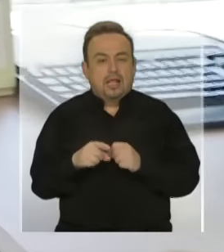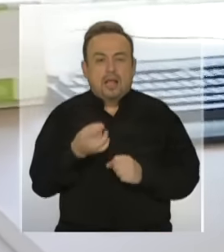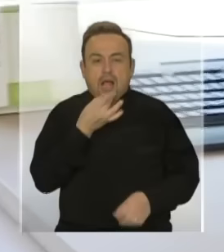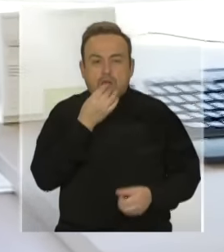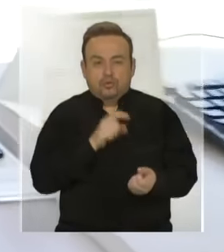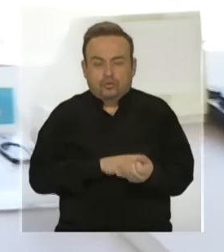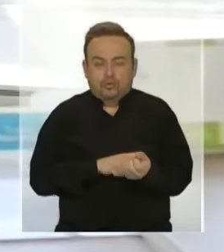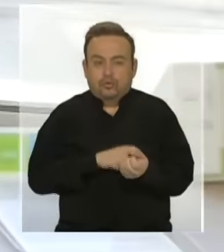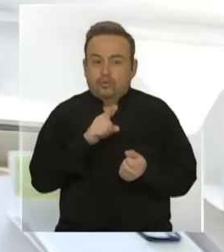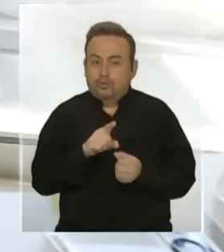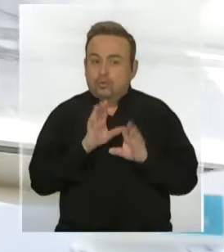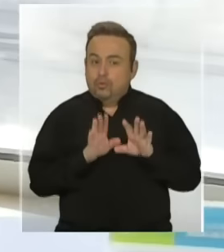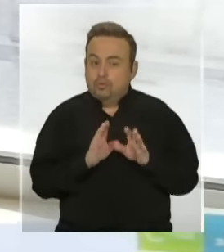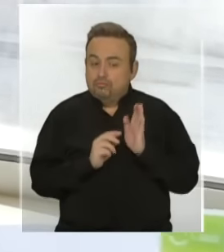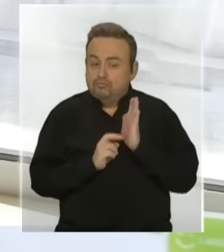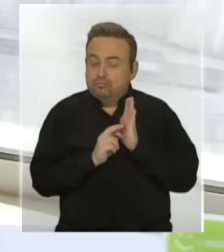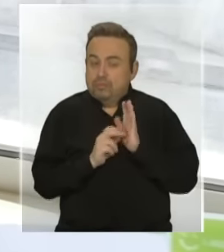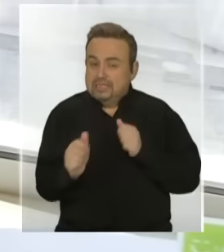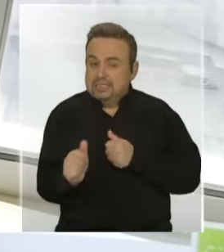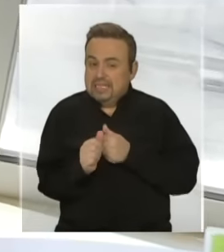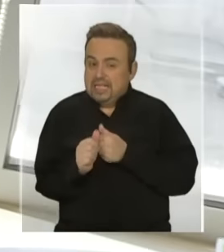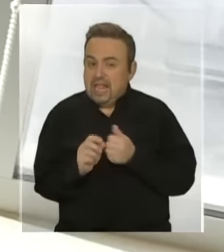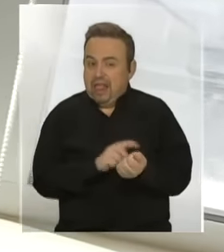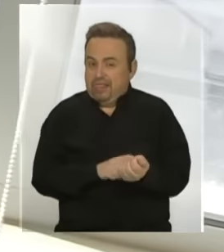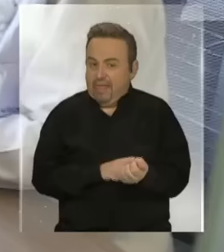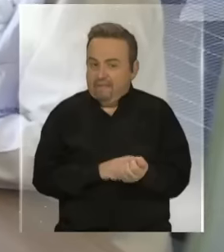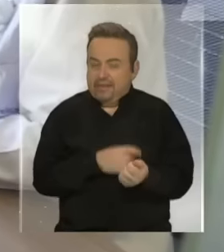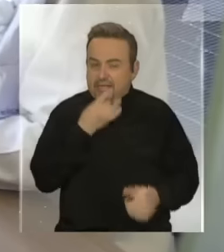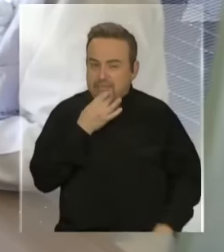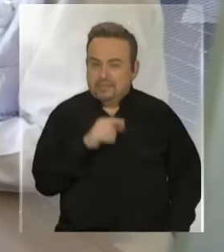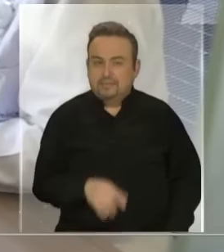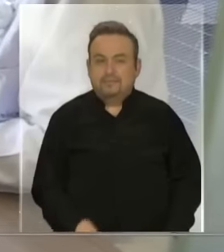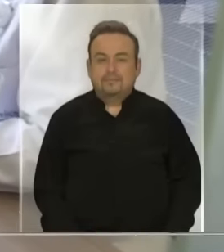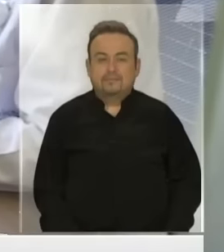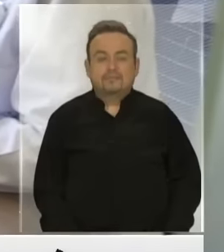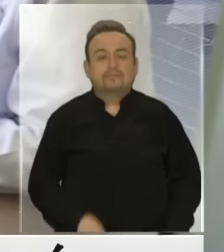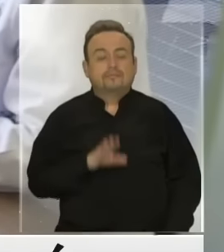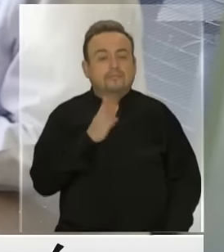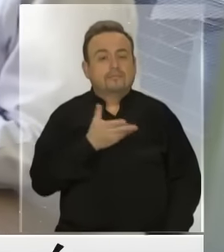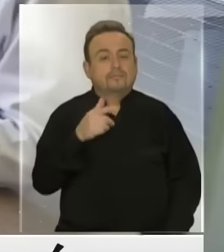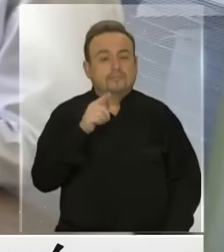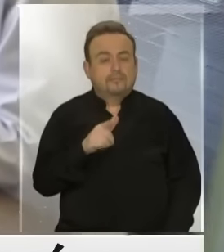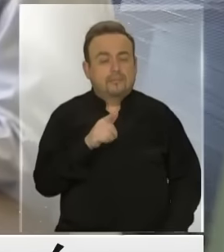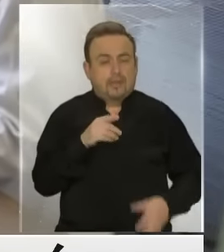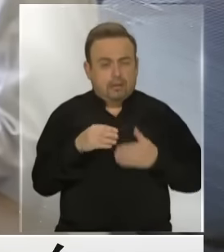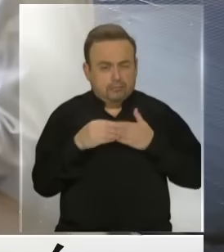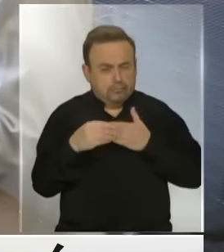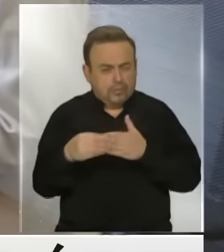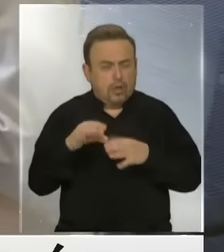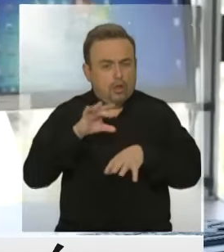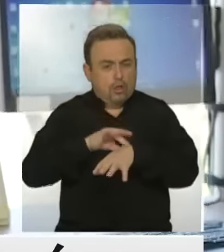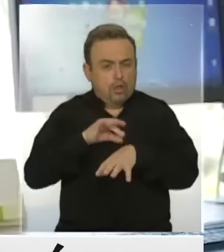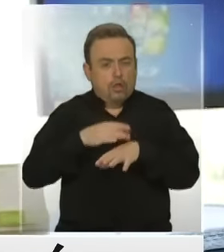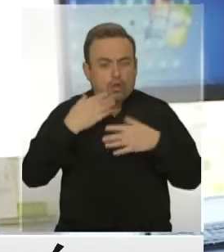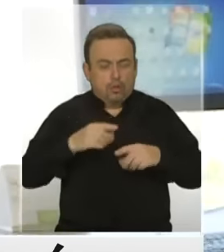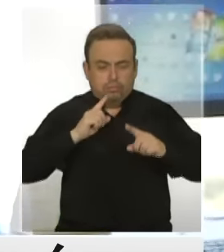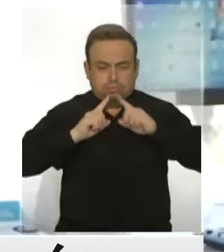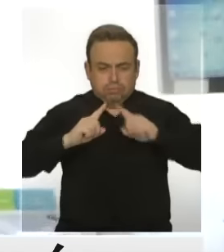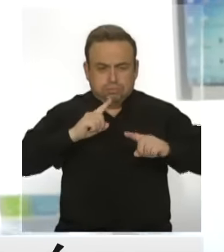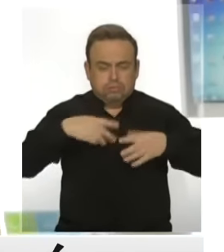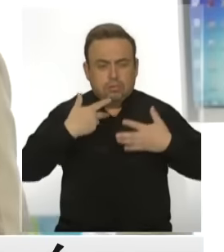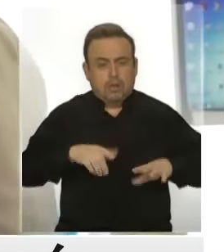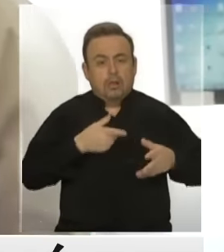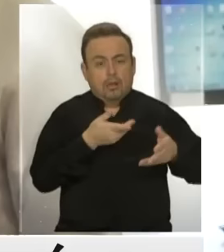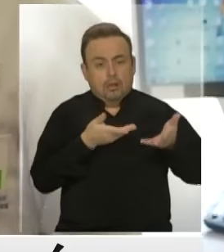glucosa, que es un pasito más cercano a la diabetes. A través de un seguimiento médico tomamos exámenes y